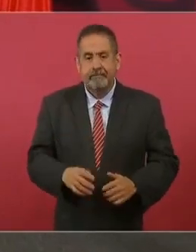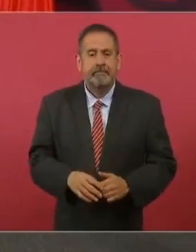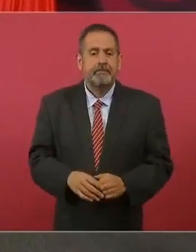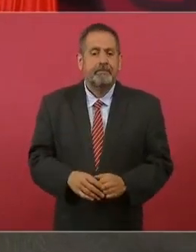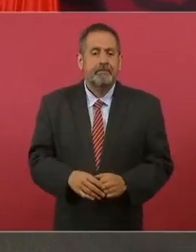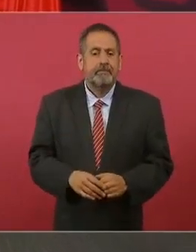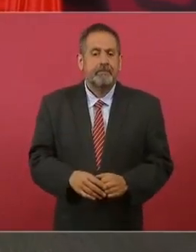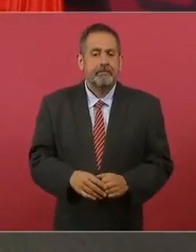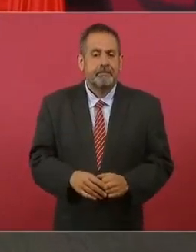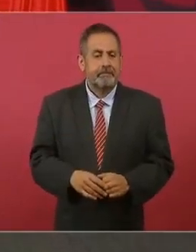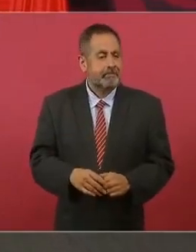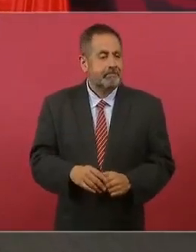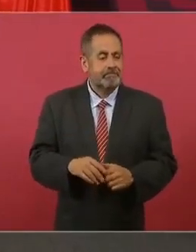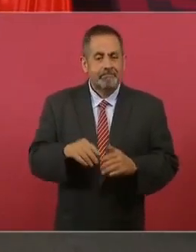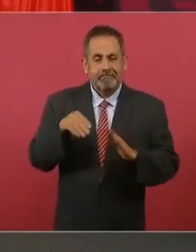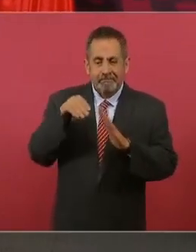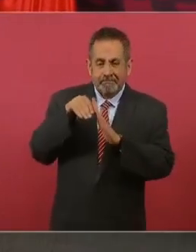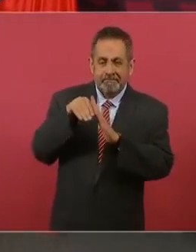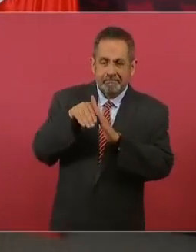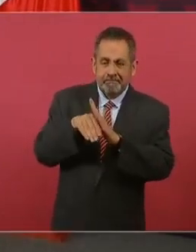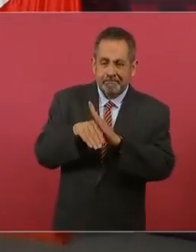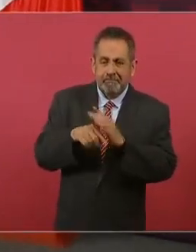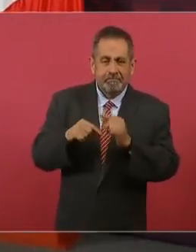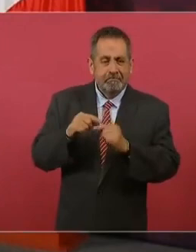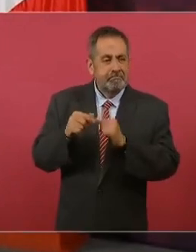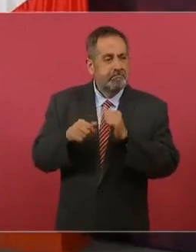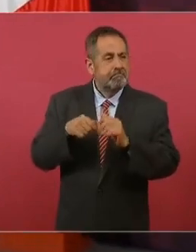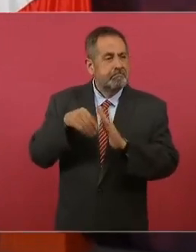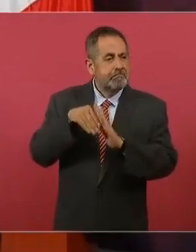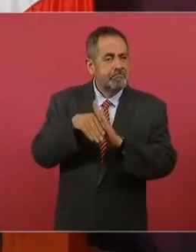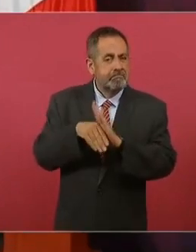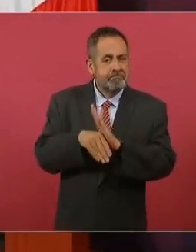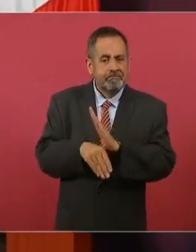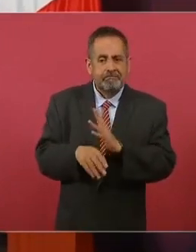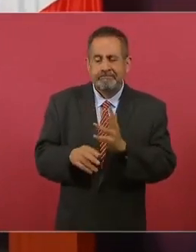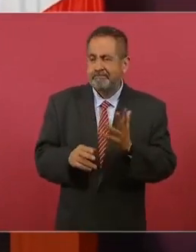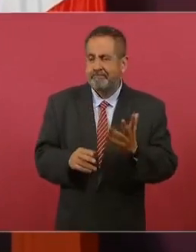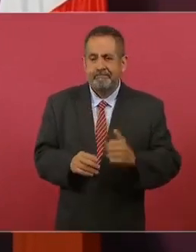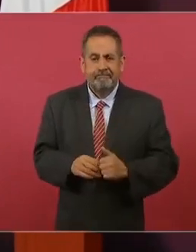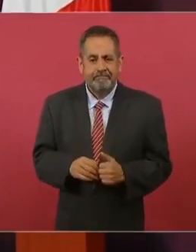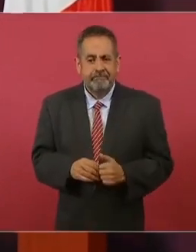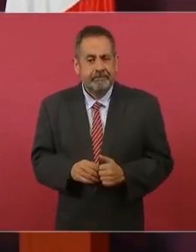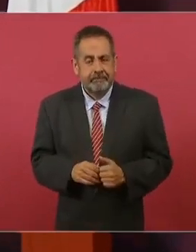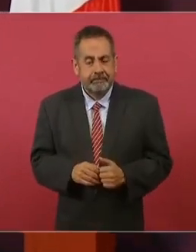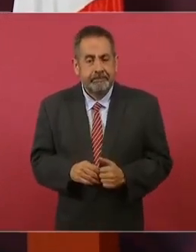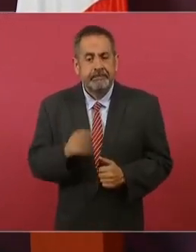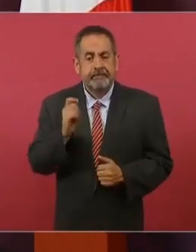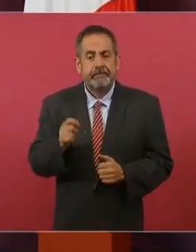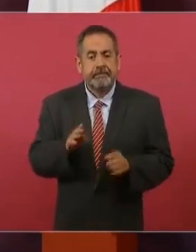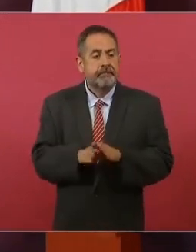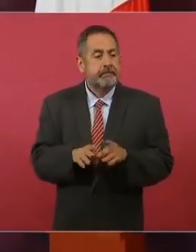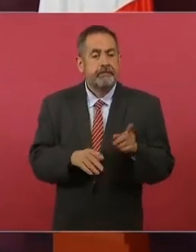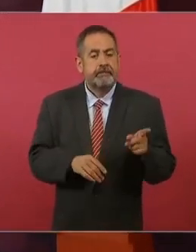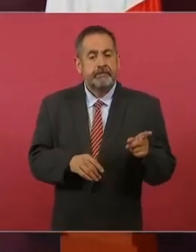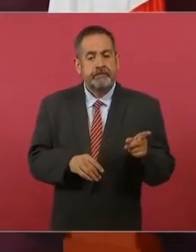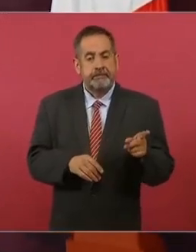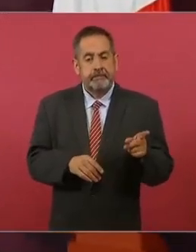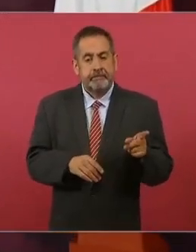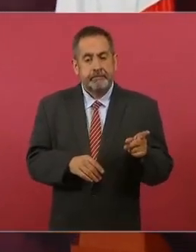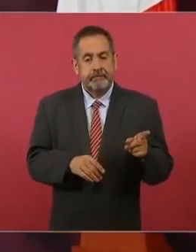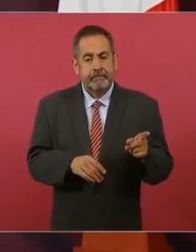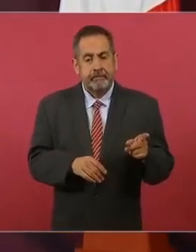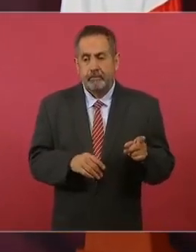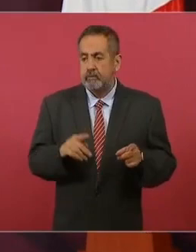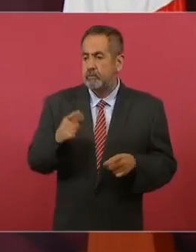un proceso de degradación progresivo, que no solo tuvo que ver con la falta